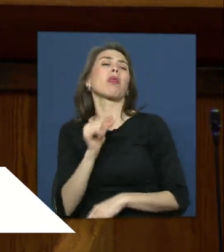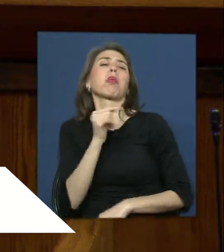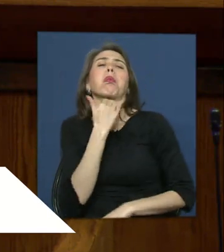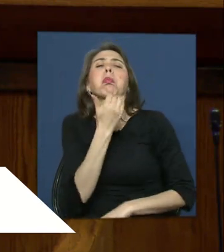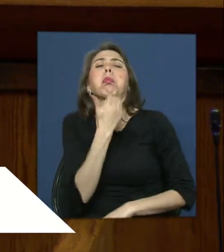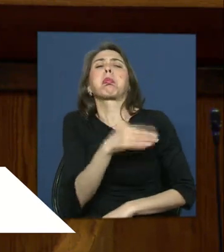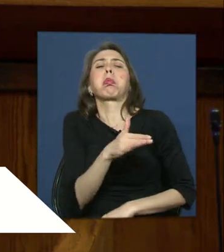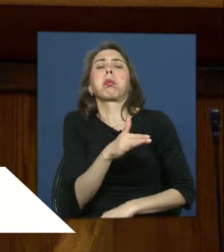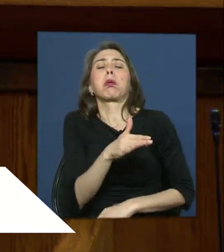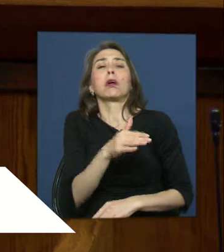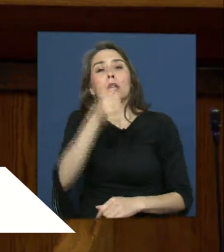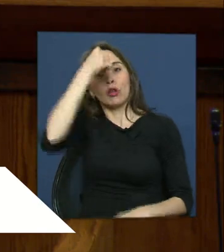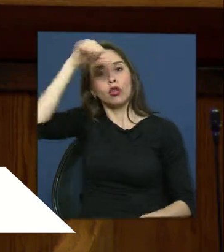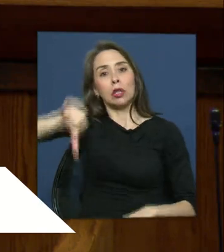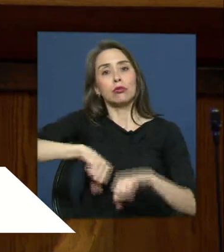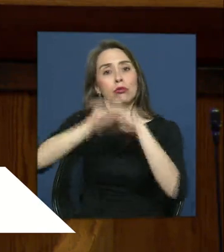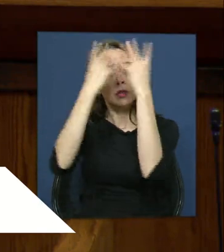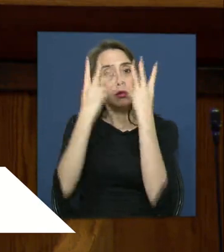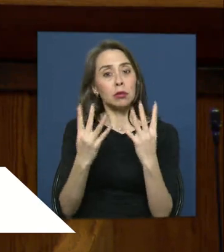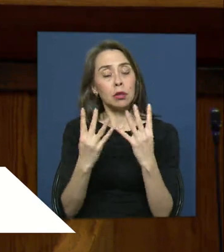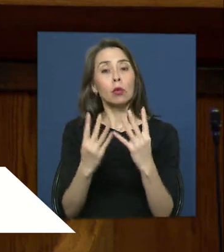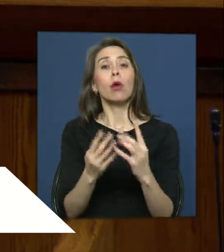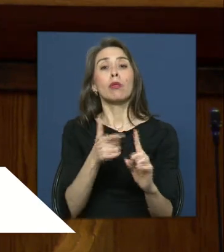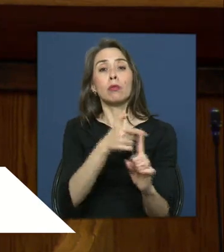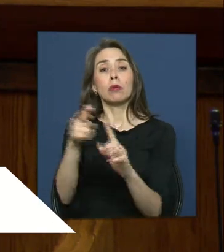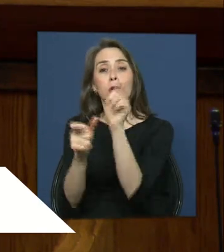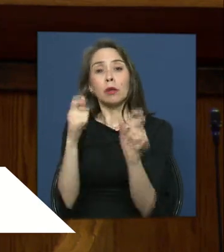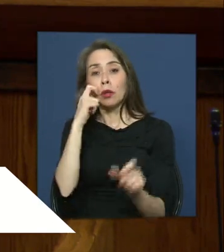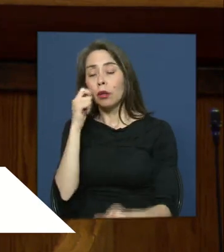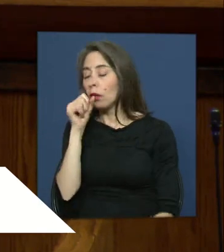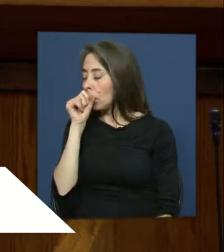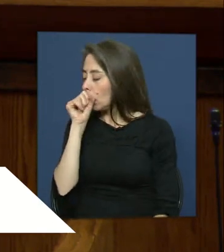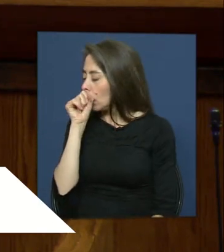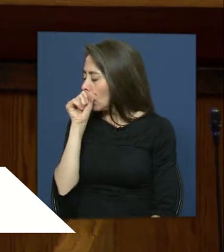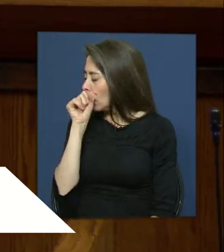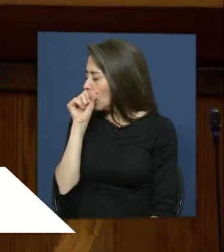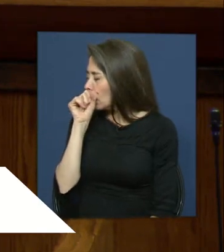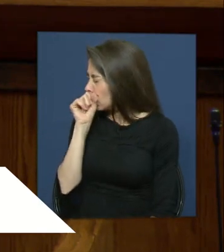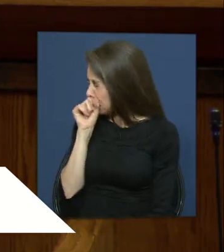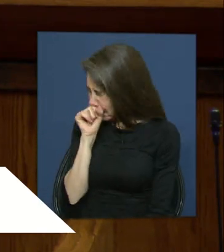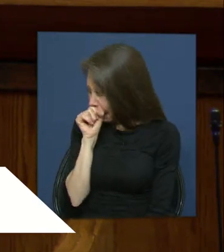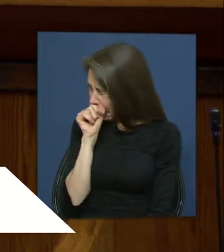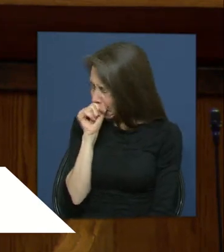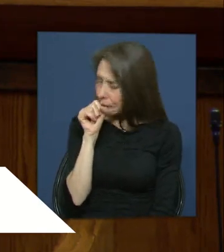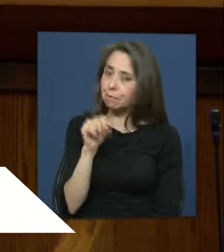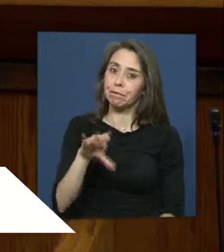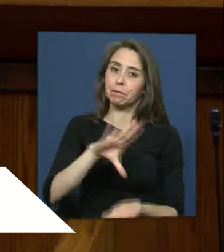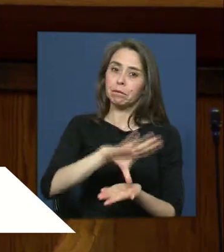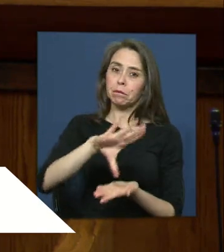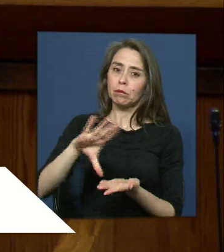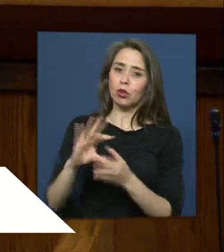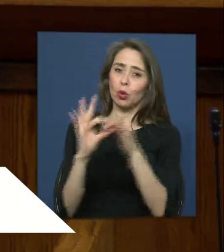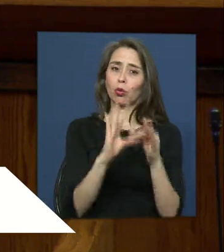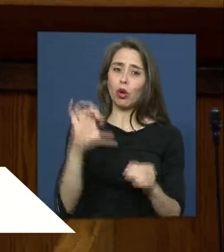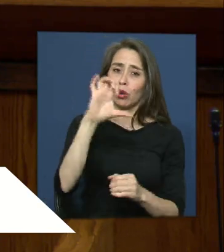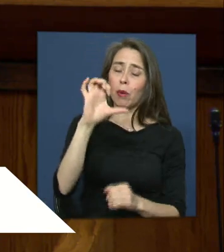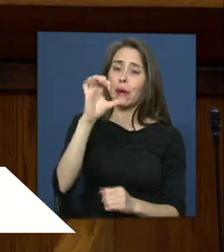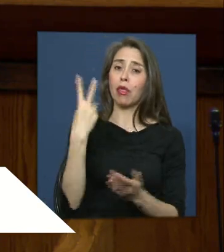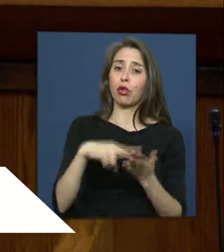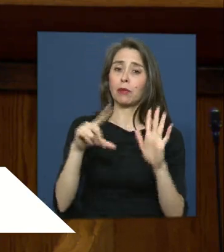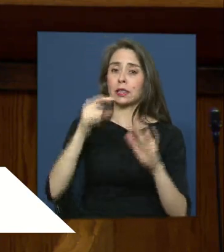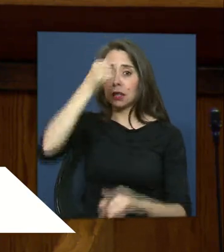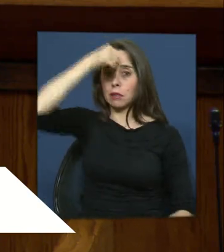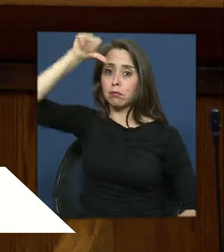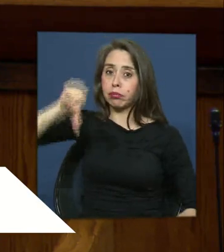contra la humanidad. Así, la Unión Europea acordó en el año 2007 penar con cárceles